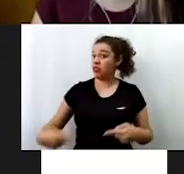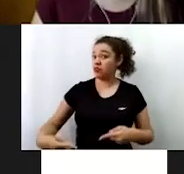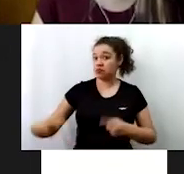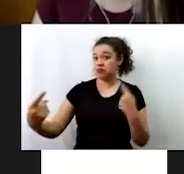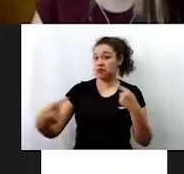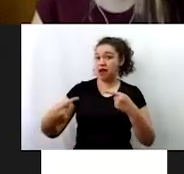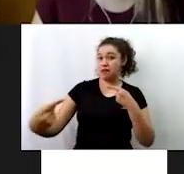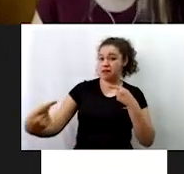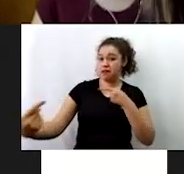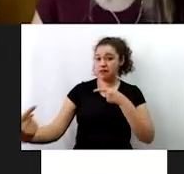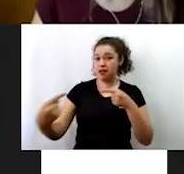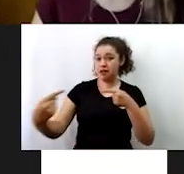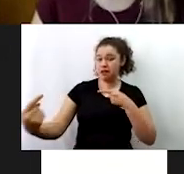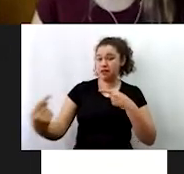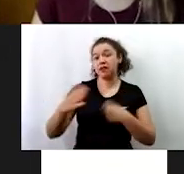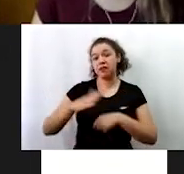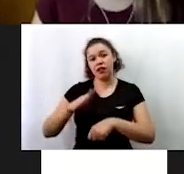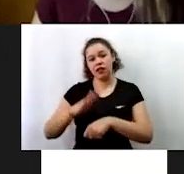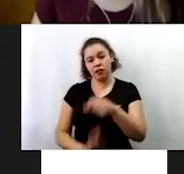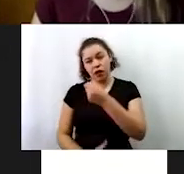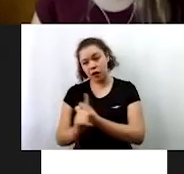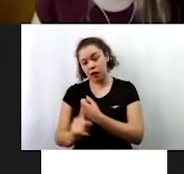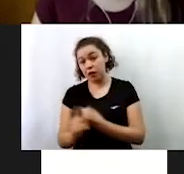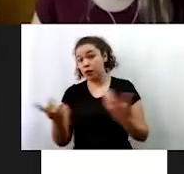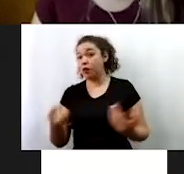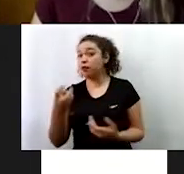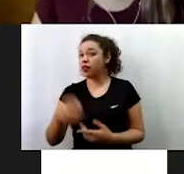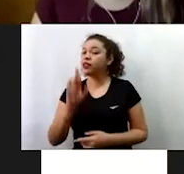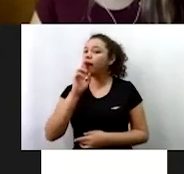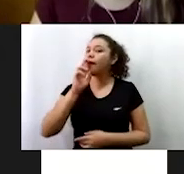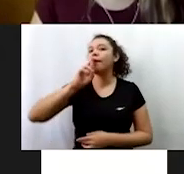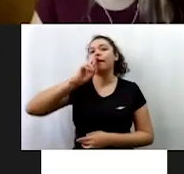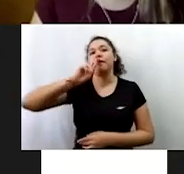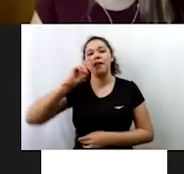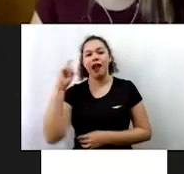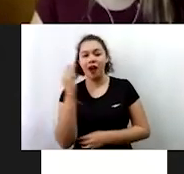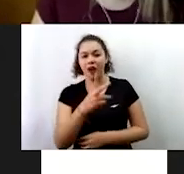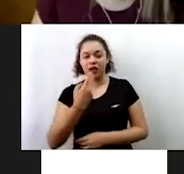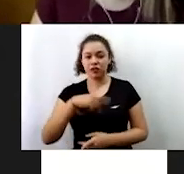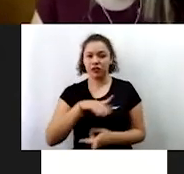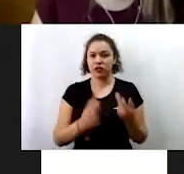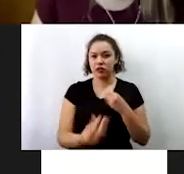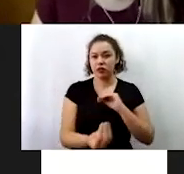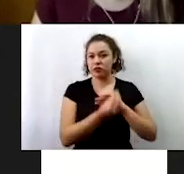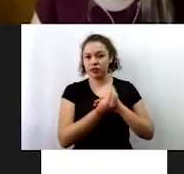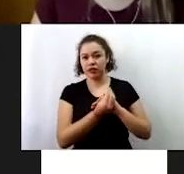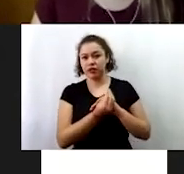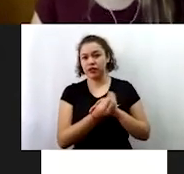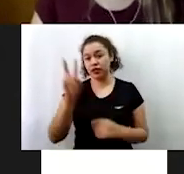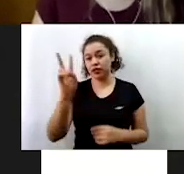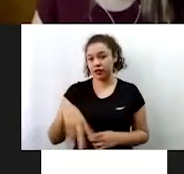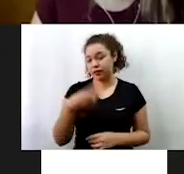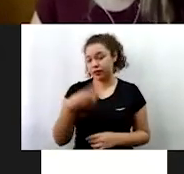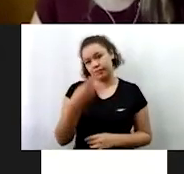más problemas. Entonces, por una parte es mejor que no estorbe, pero sí les puedo decir que